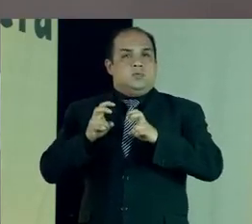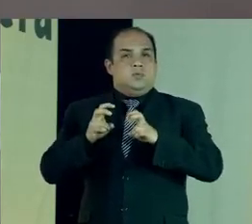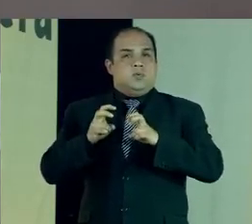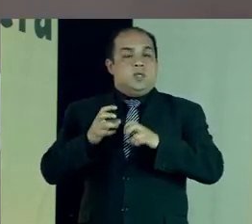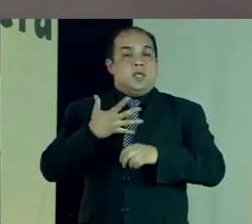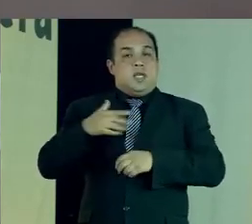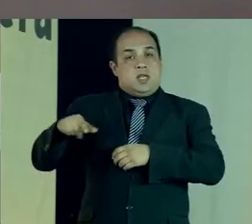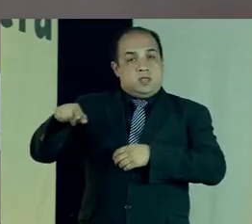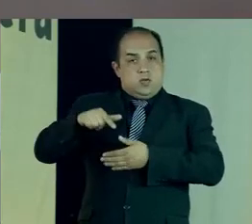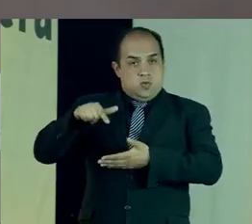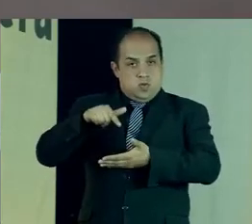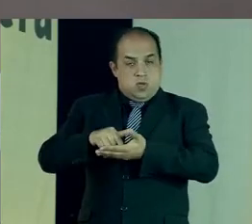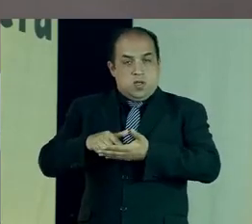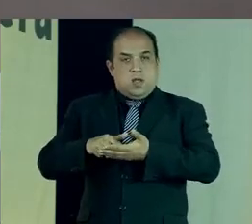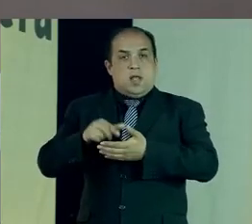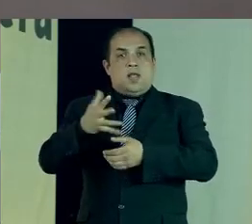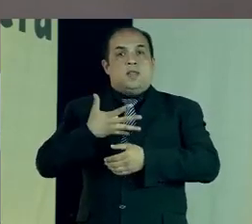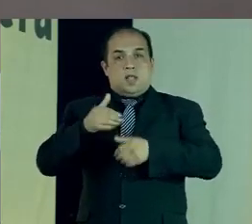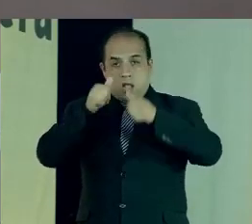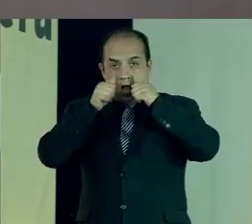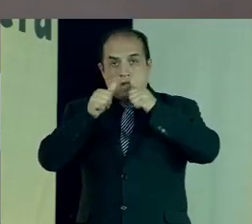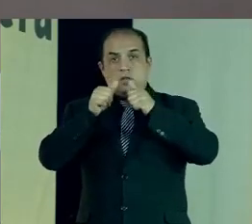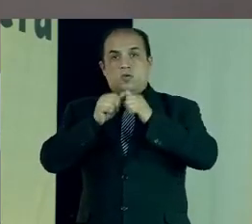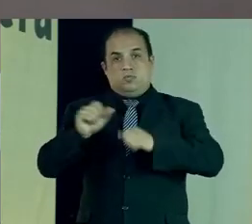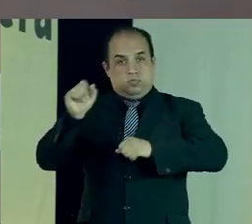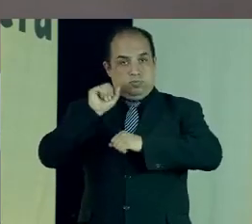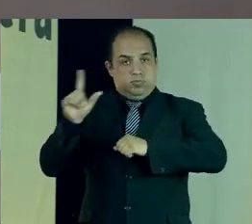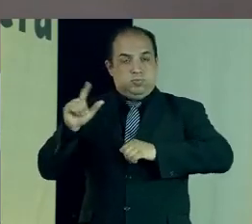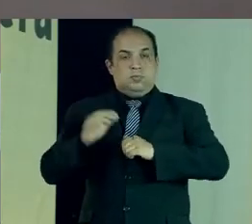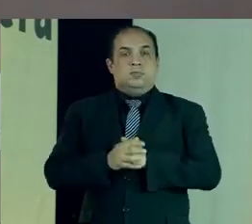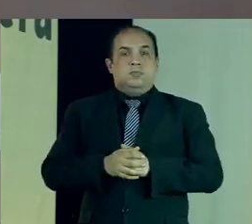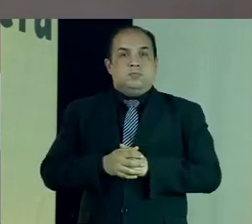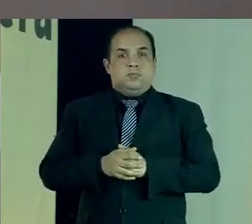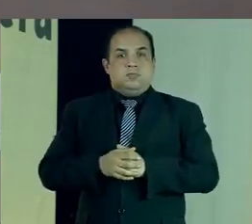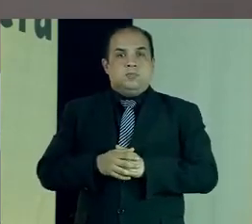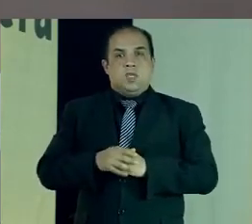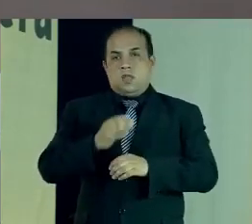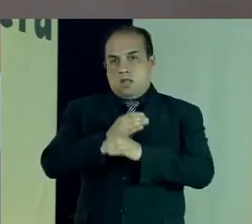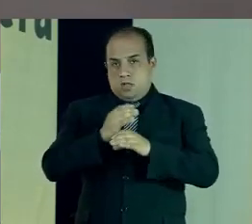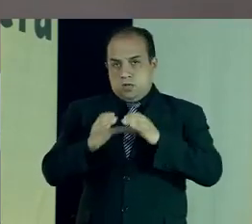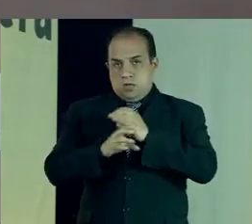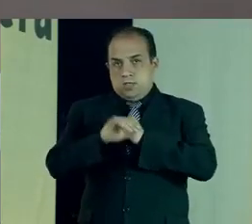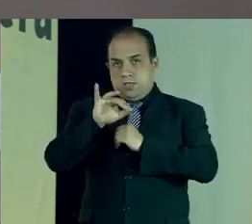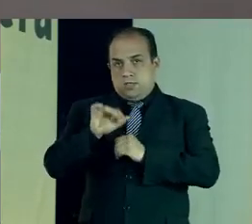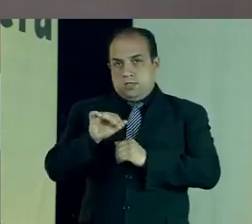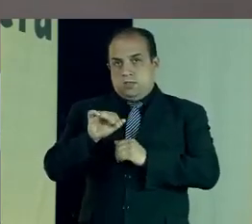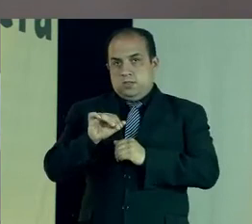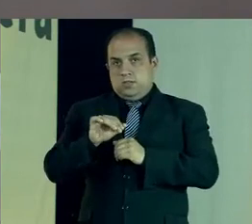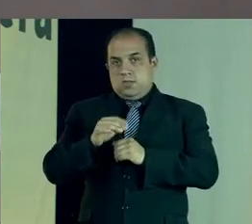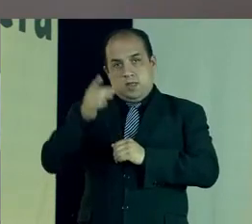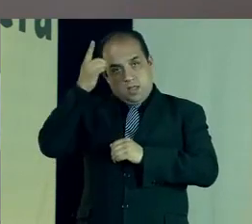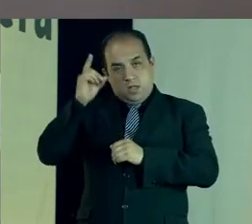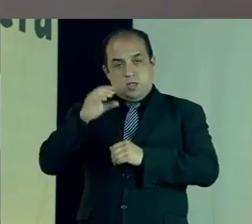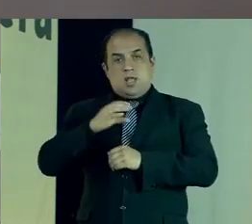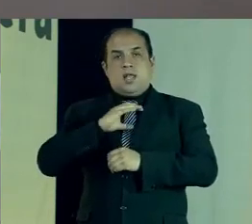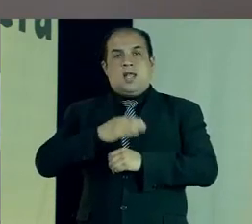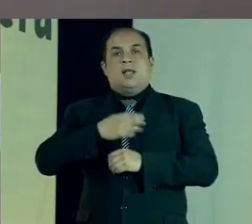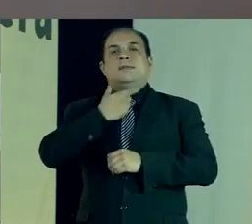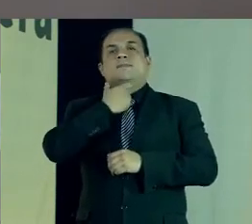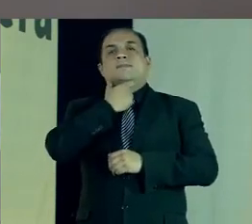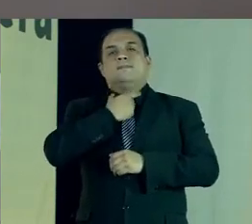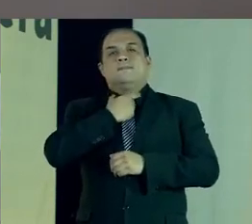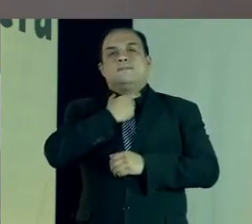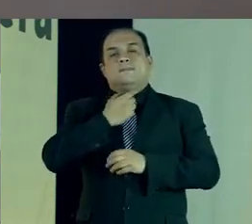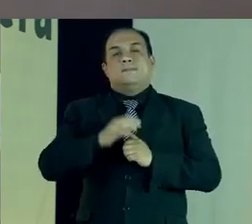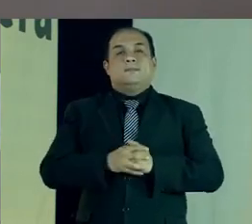para recibir la atención competente acceder a las cosas si se le diagnosticó cáncer de garganta